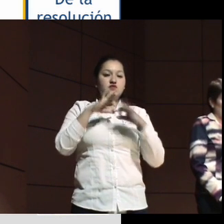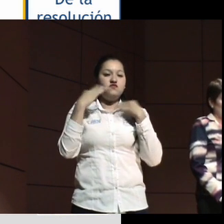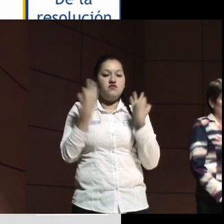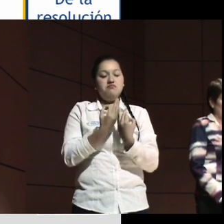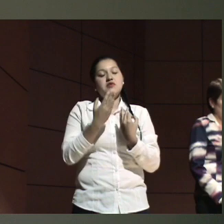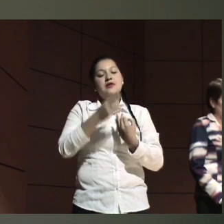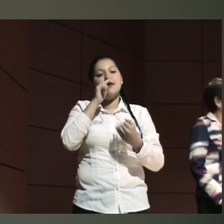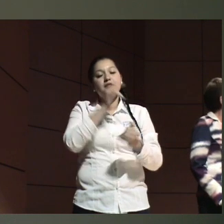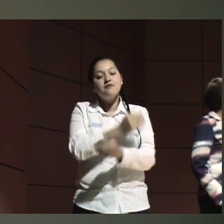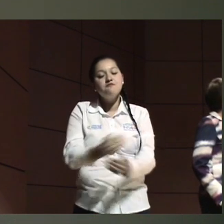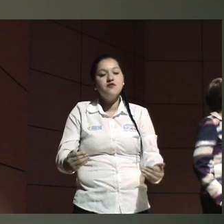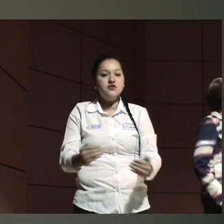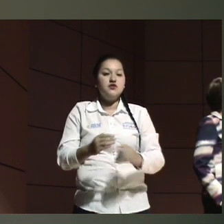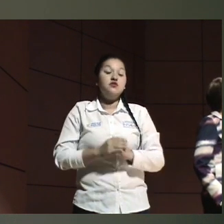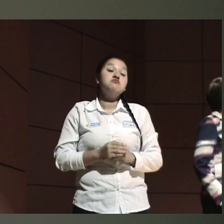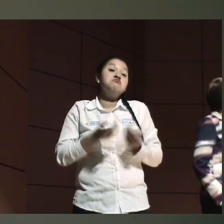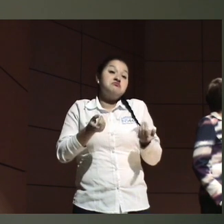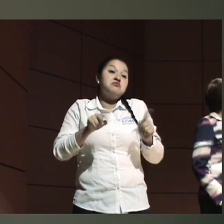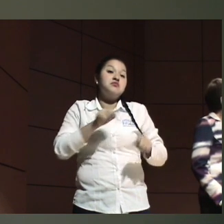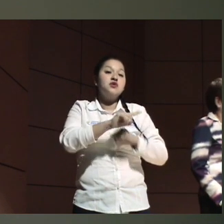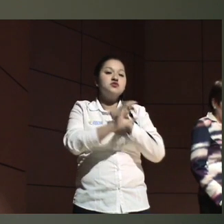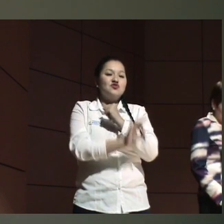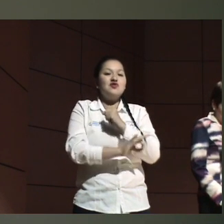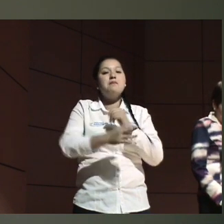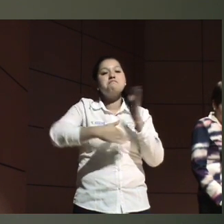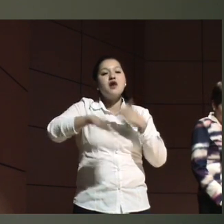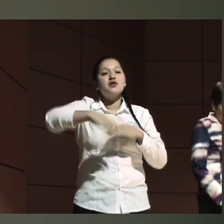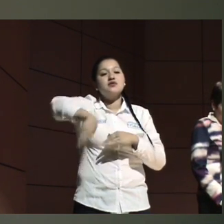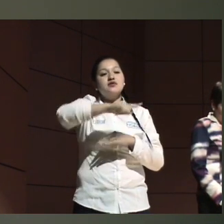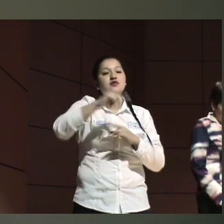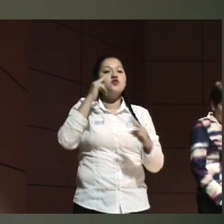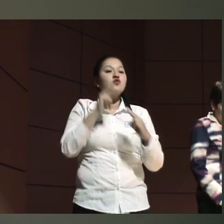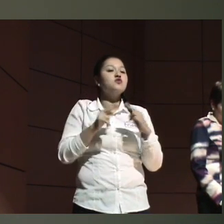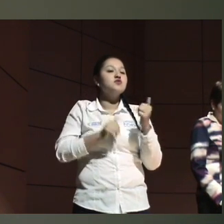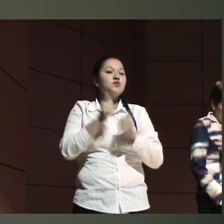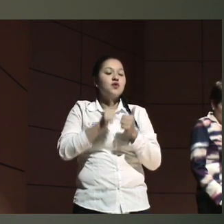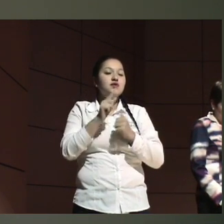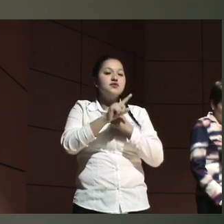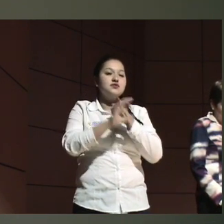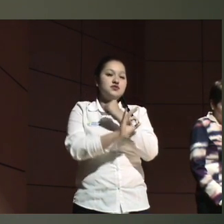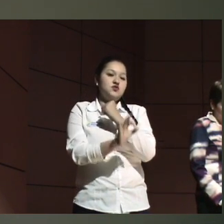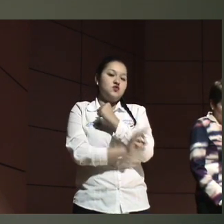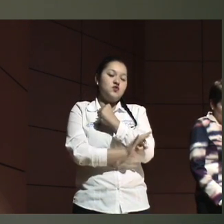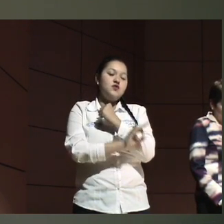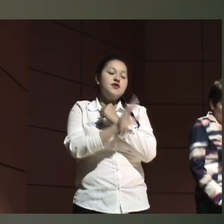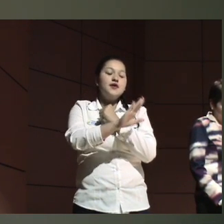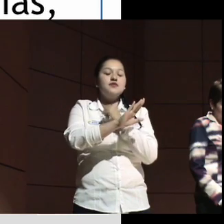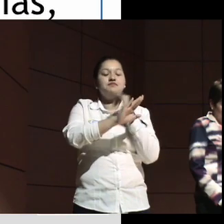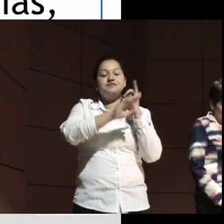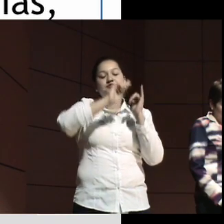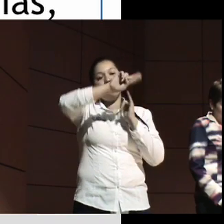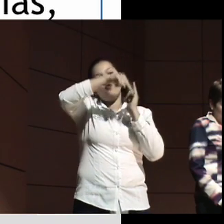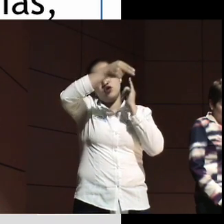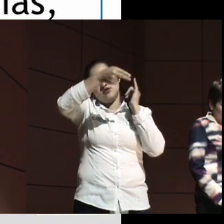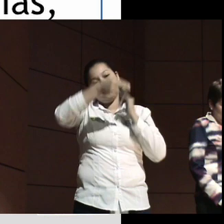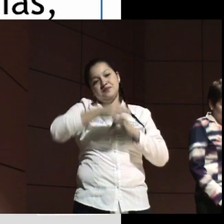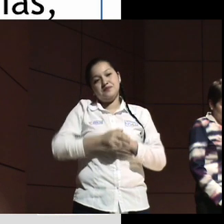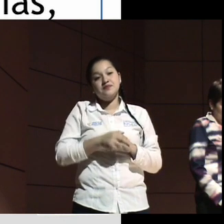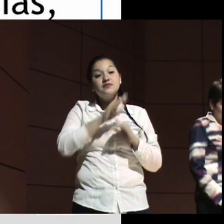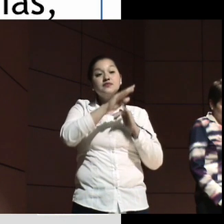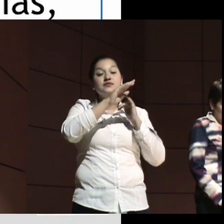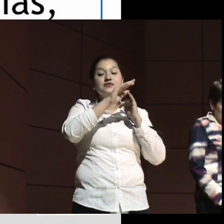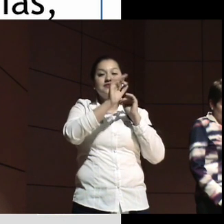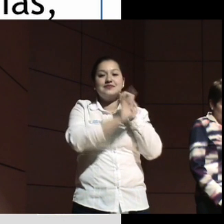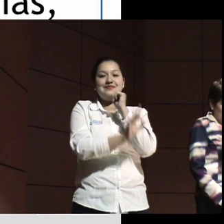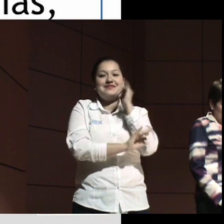adolescencia y quizá la más conocida para muchos de ustedes qué es la psicología forense en el campo de psicología forense